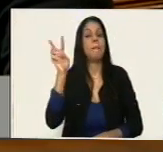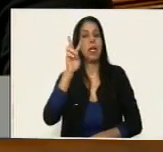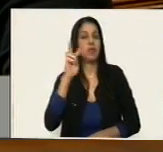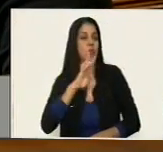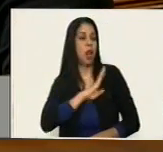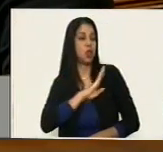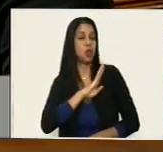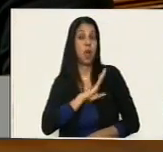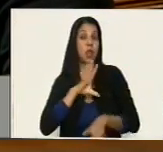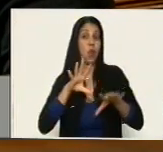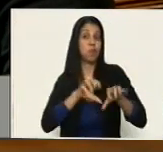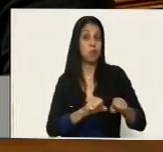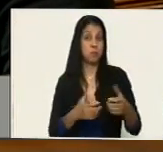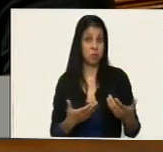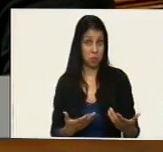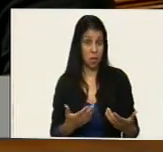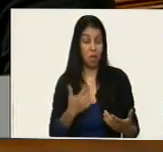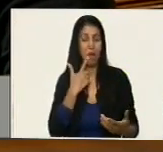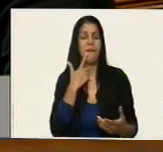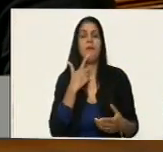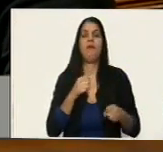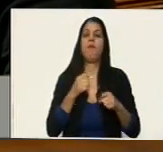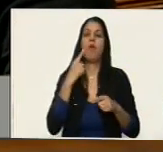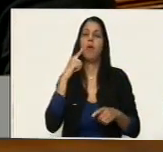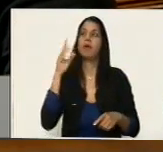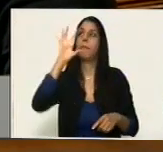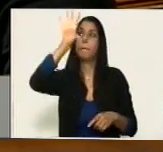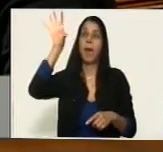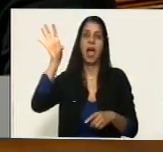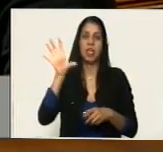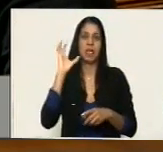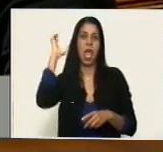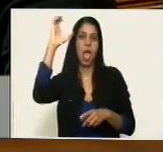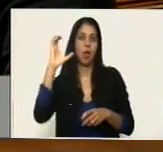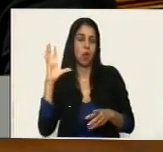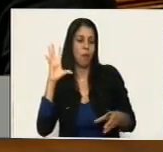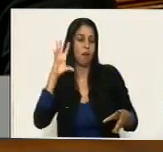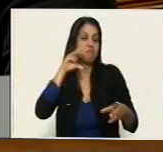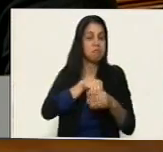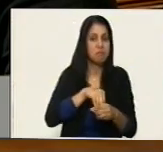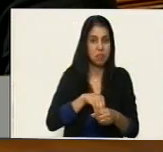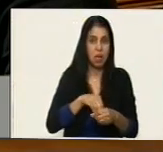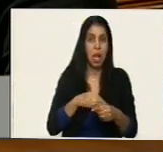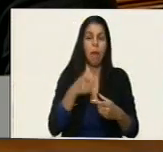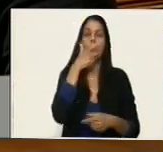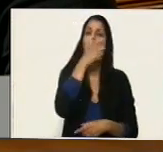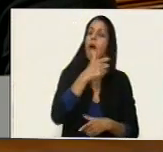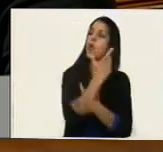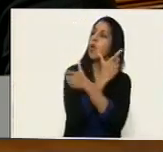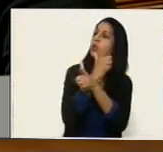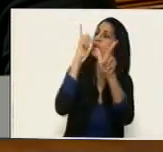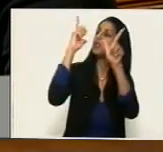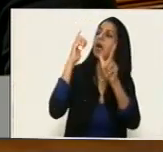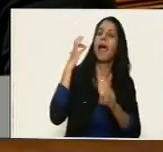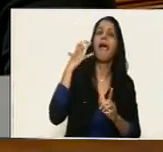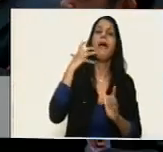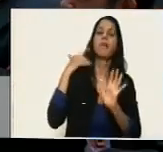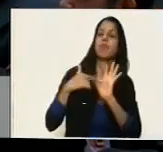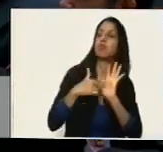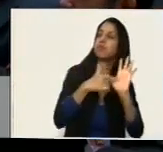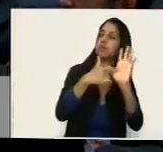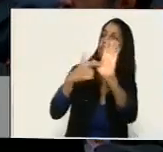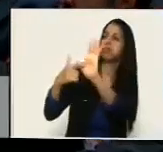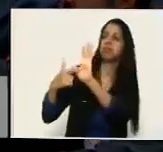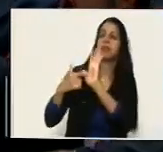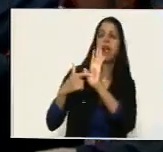Venezuela, destruyendo un Estado soberano que se ha erigido en ejemplo regional y mundial